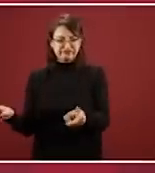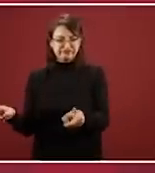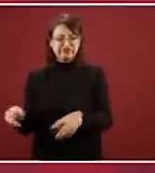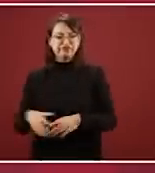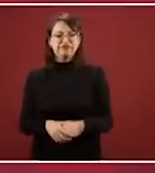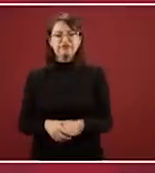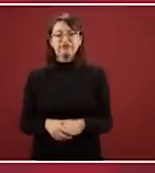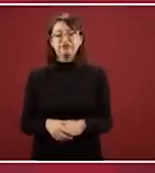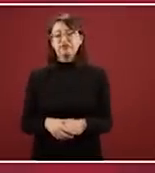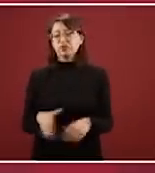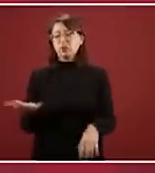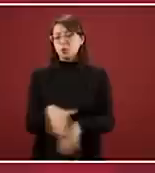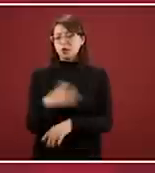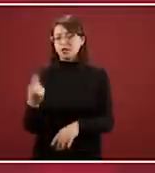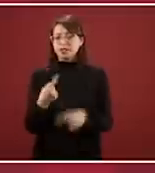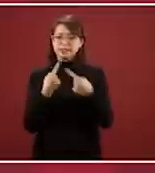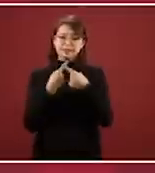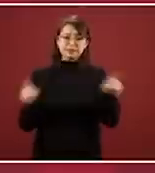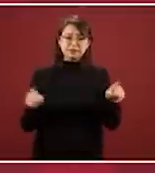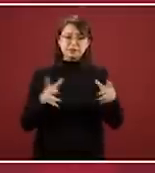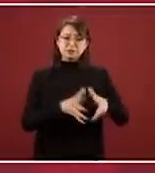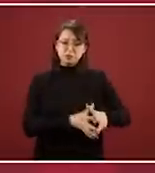Crecer es, como lo hemos dicho en otras ocasiones,